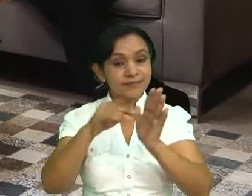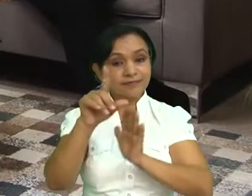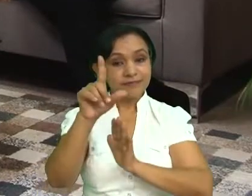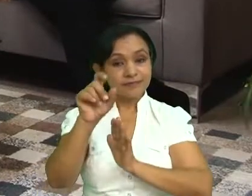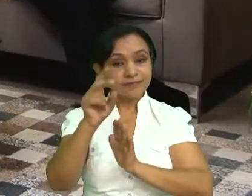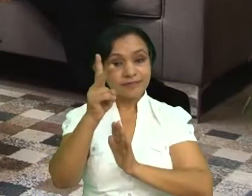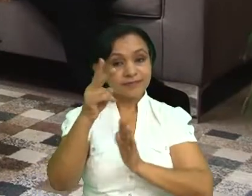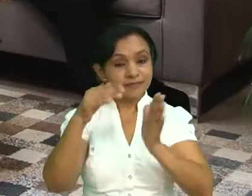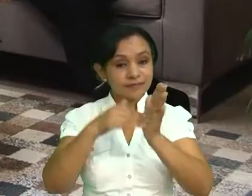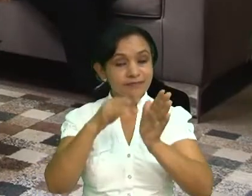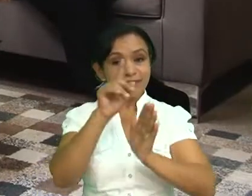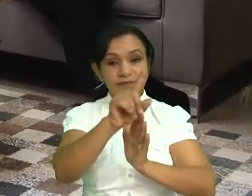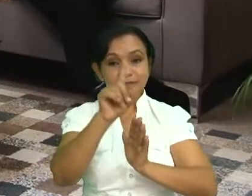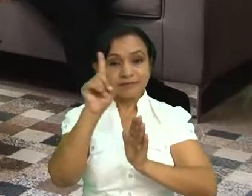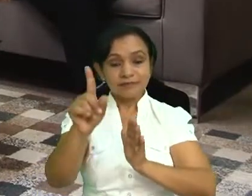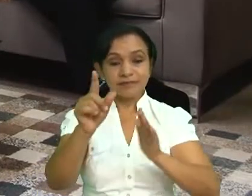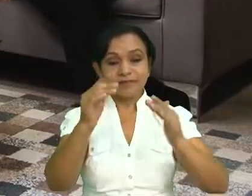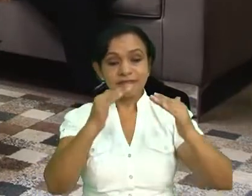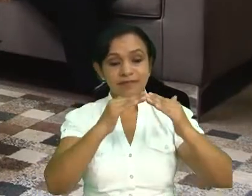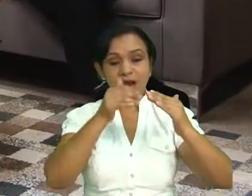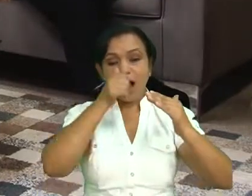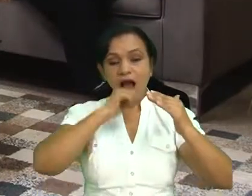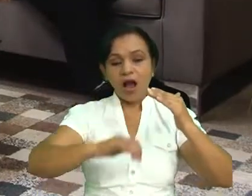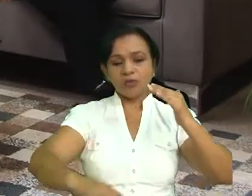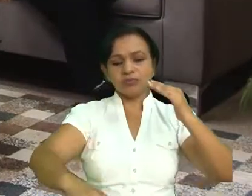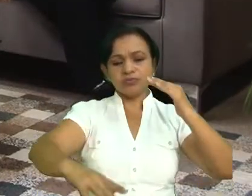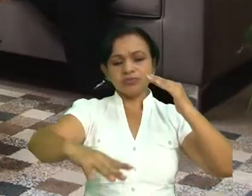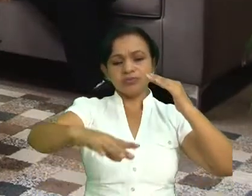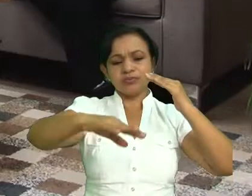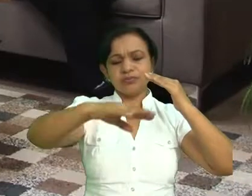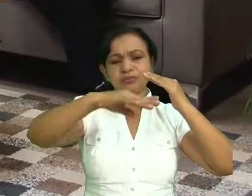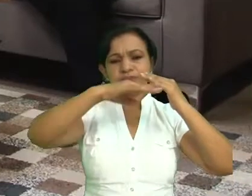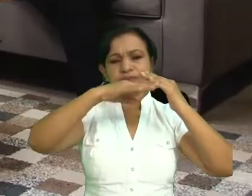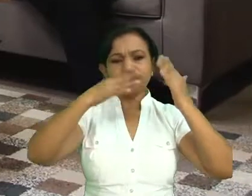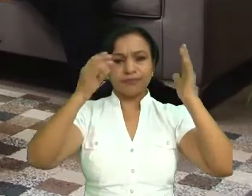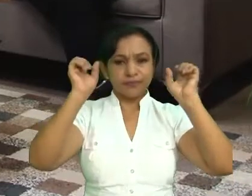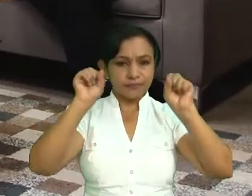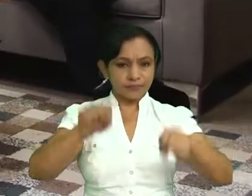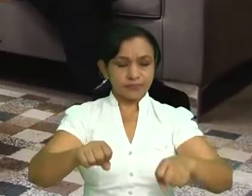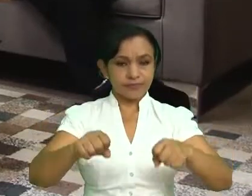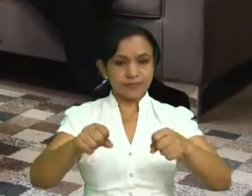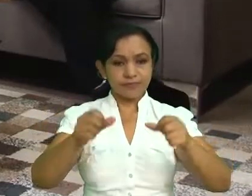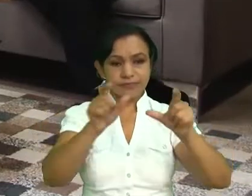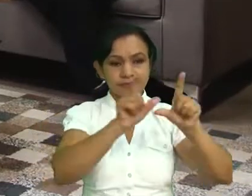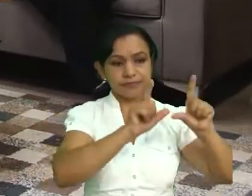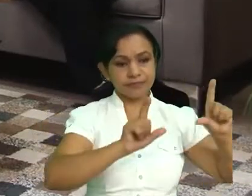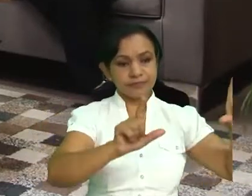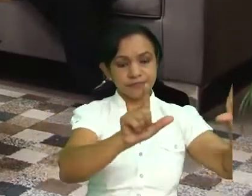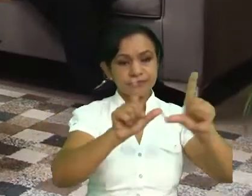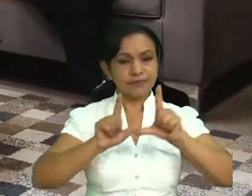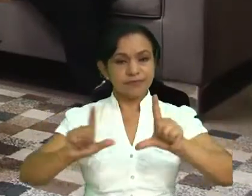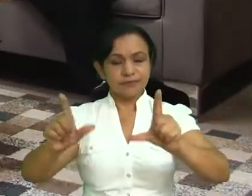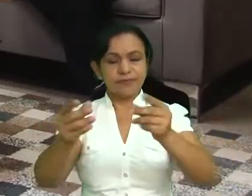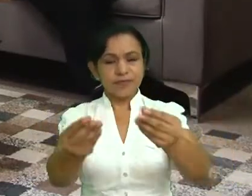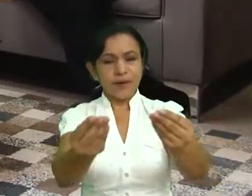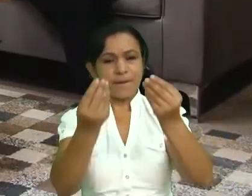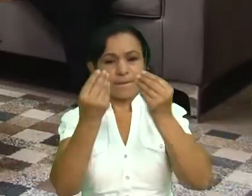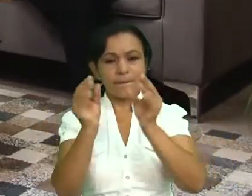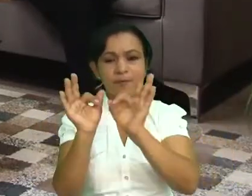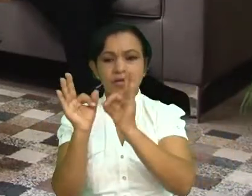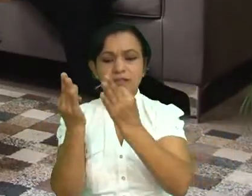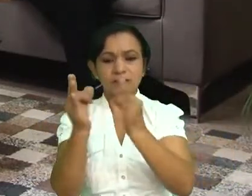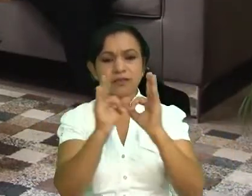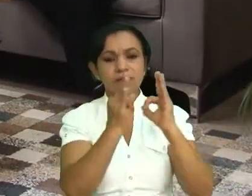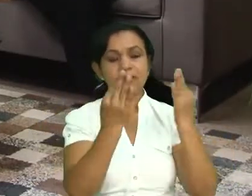2011, teníamos las inundaciones. Cuando se habilitaron aquellos albergues, teníamos miles de familias, lo tuvimos por